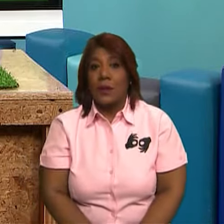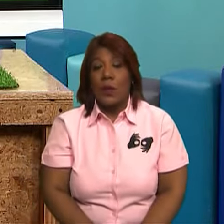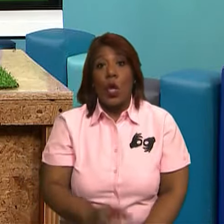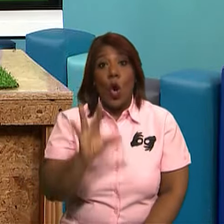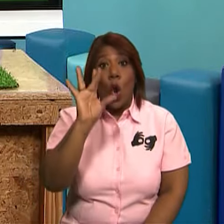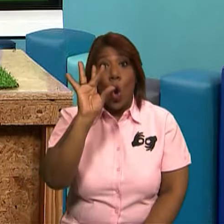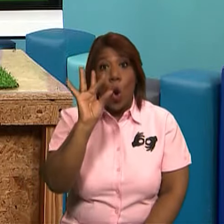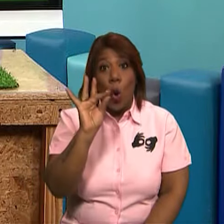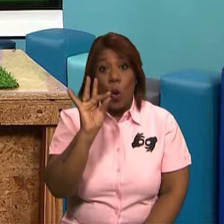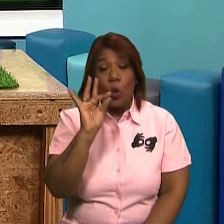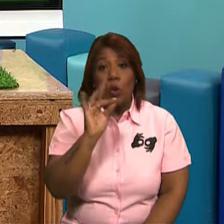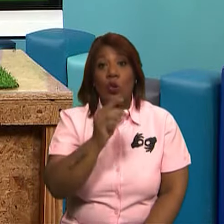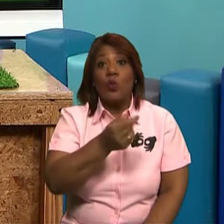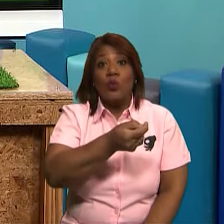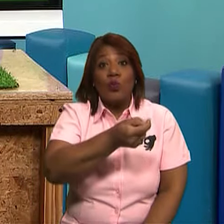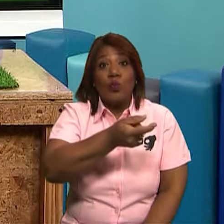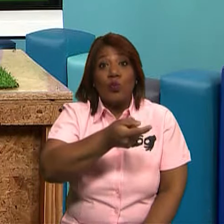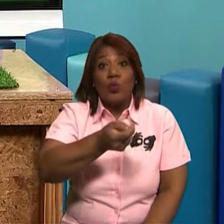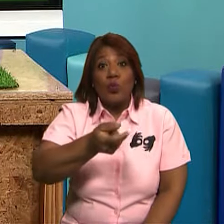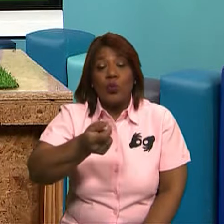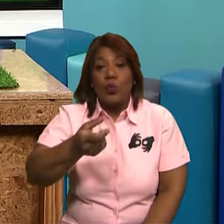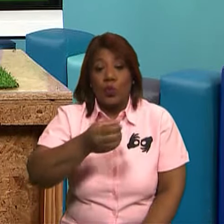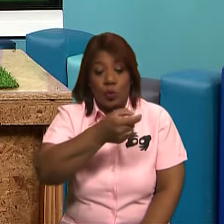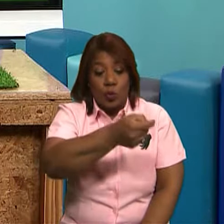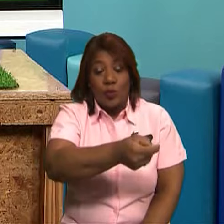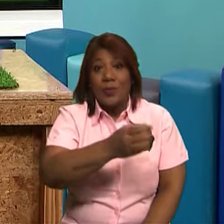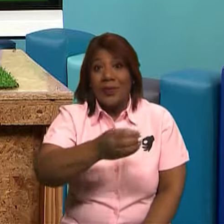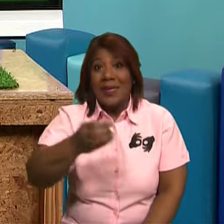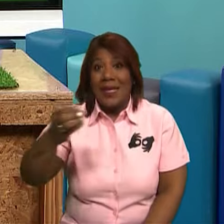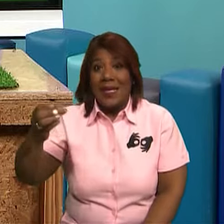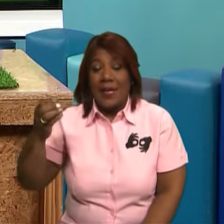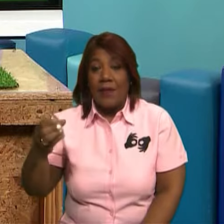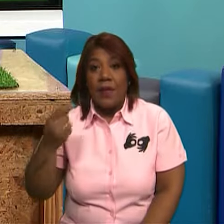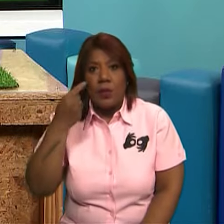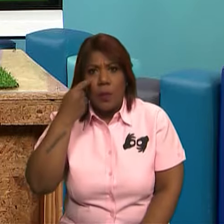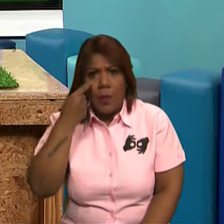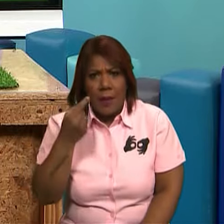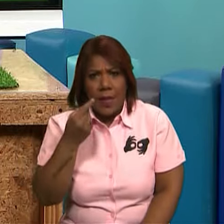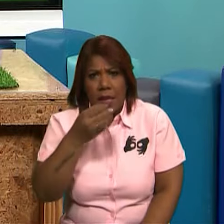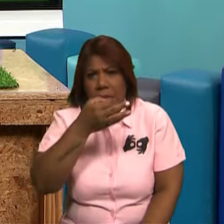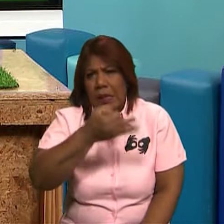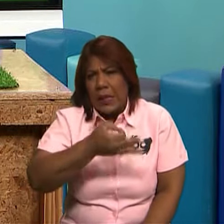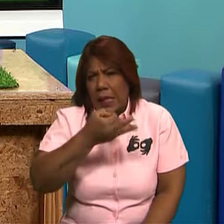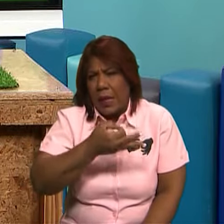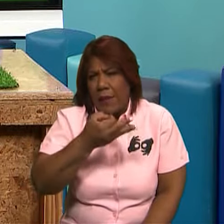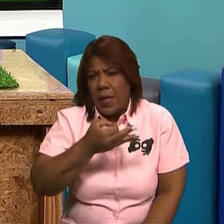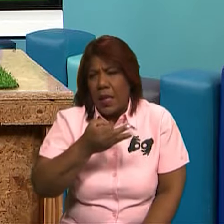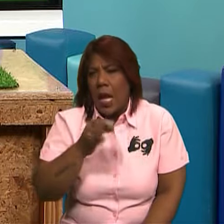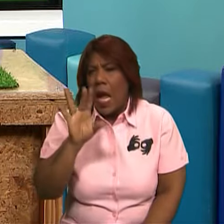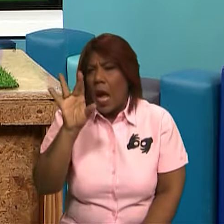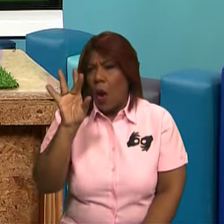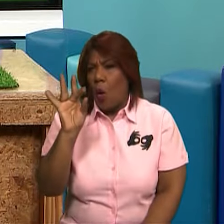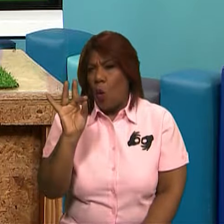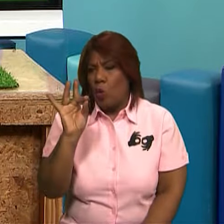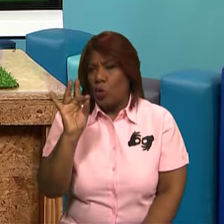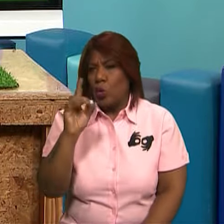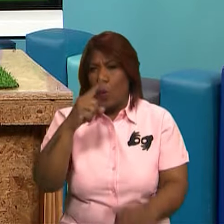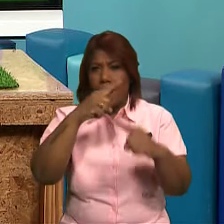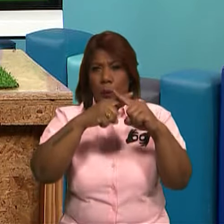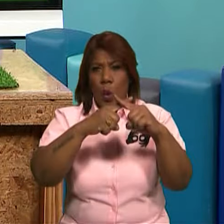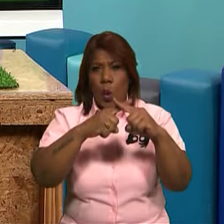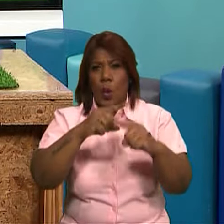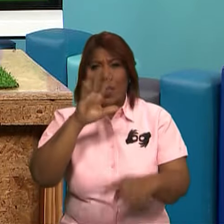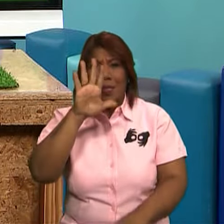8 bolitas a cada vaso. Luego vamos a comprobar si es cierto que eso da a 8. Vamos, chicos, me ayudan a